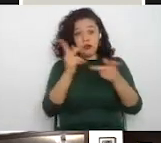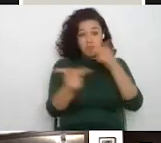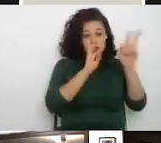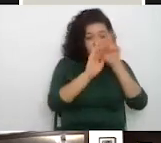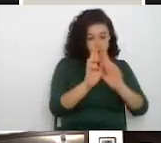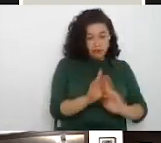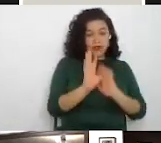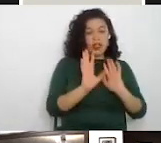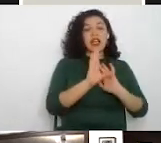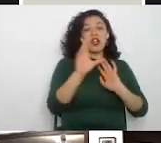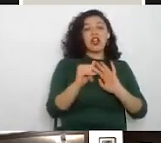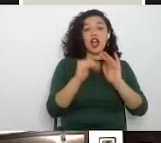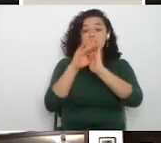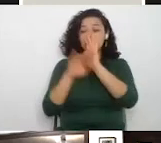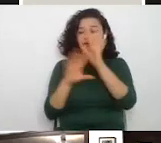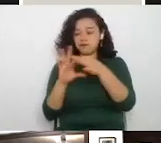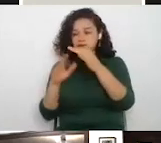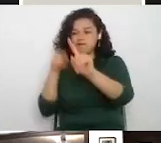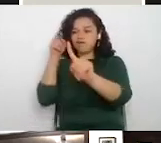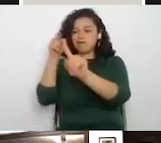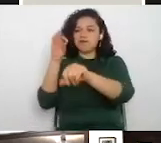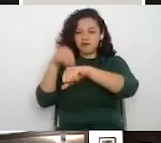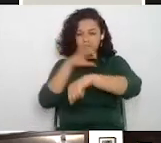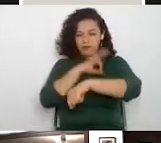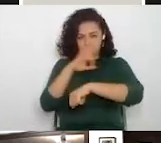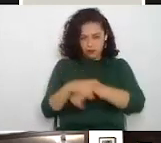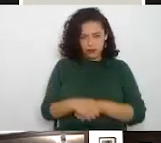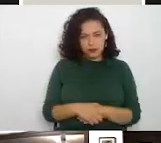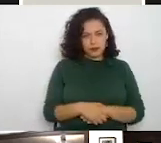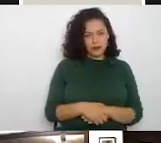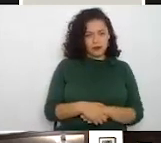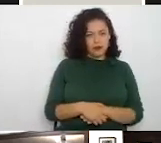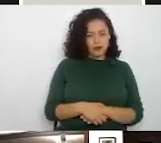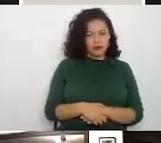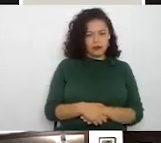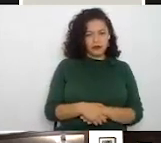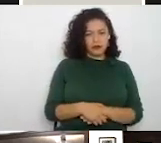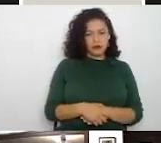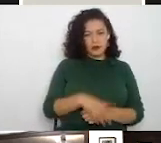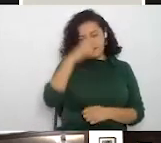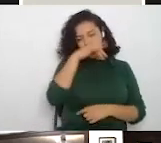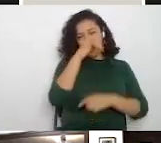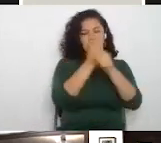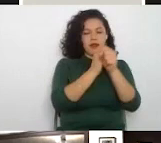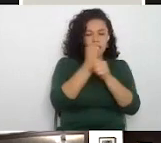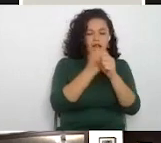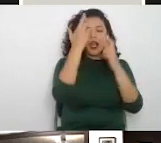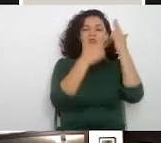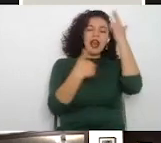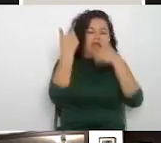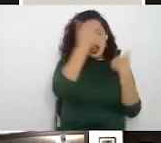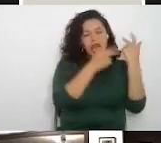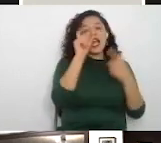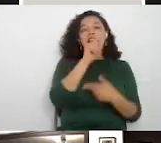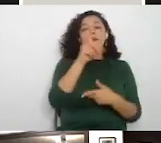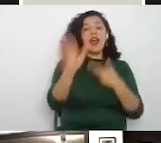del procedimiento que nos va a permitir tener una investigación, un análisis y una propuesta